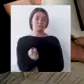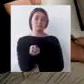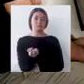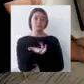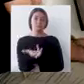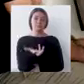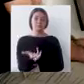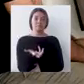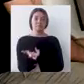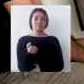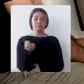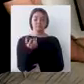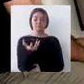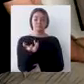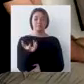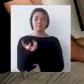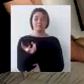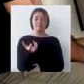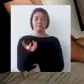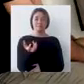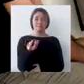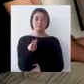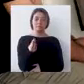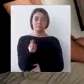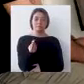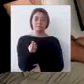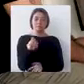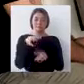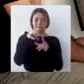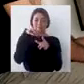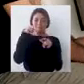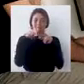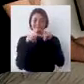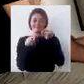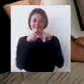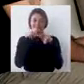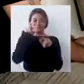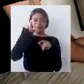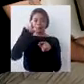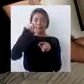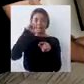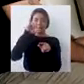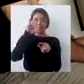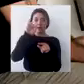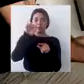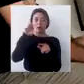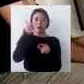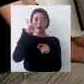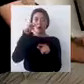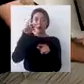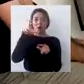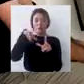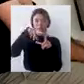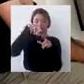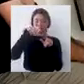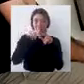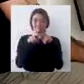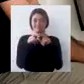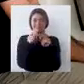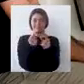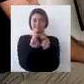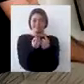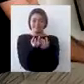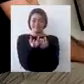en una geometría especial, que son los sólidos pitagóricos, ¿sí? Entonces los principales dados de rol